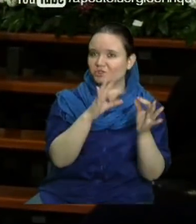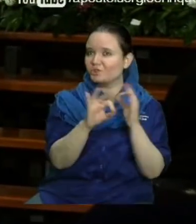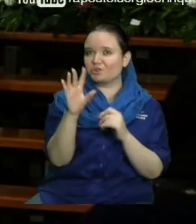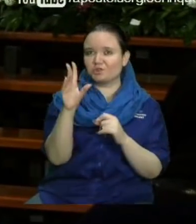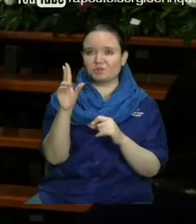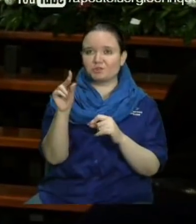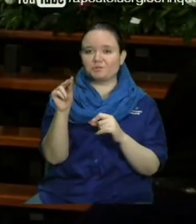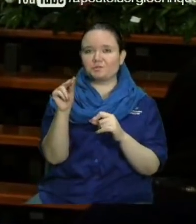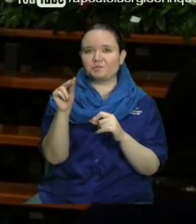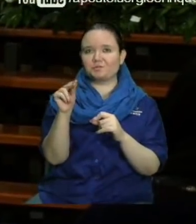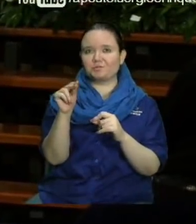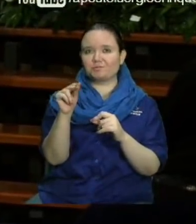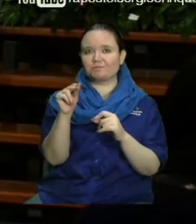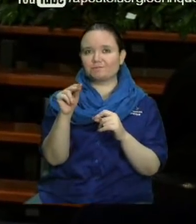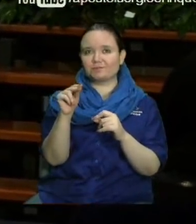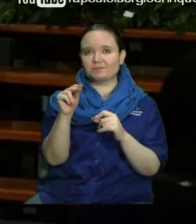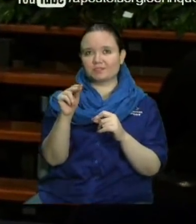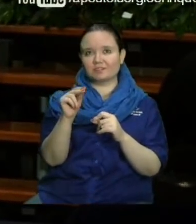somos,